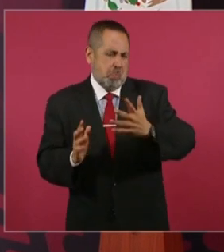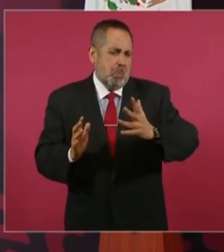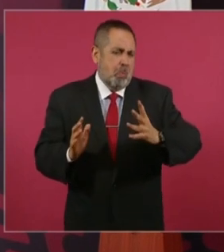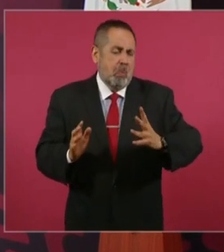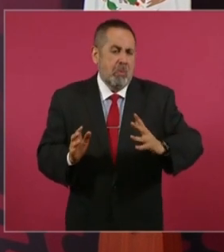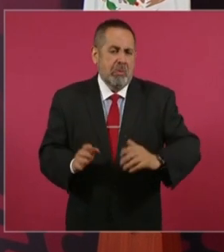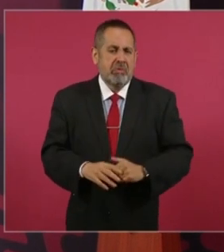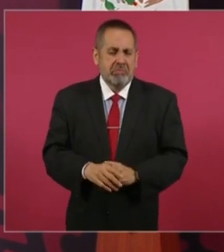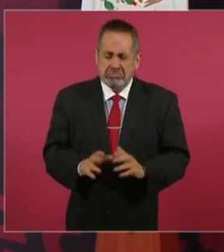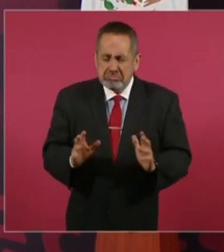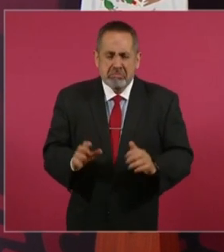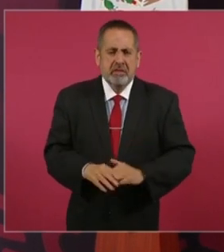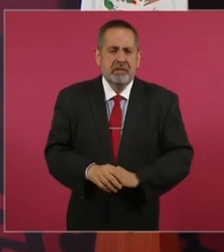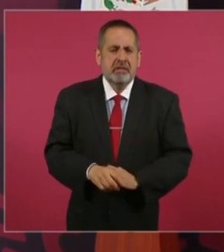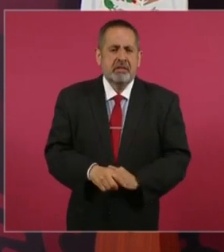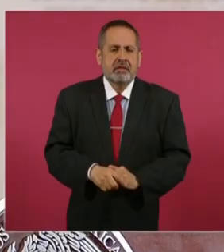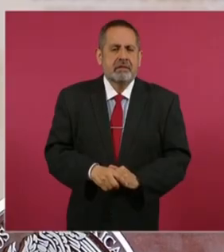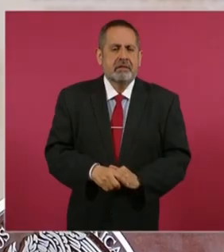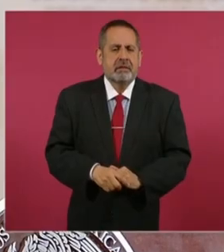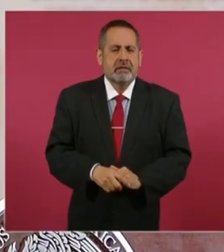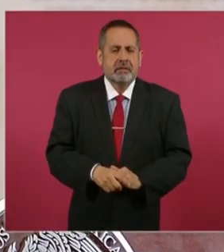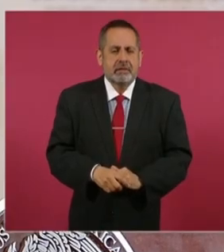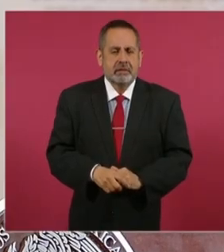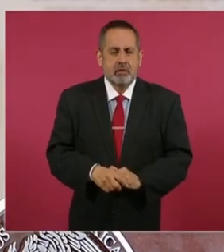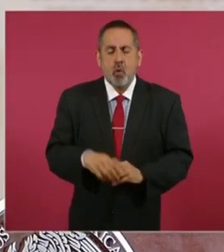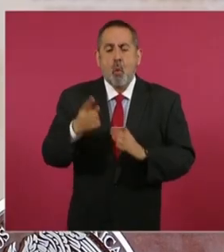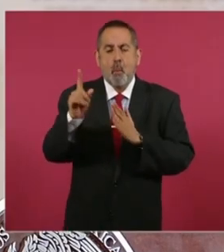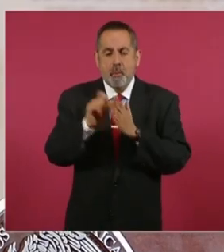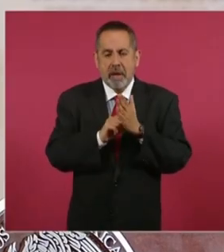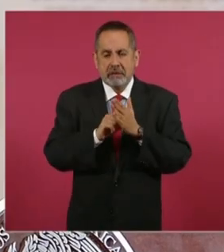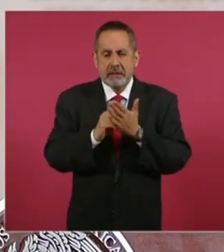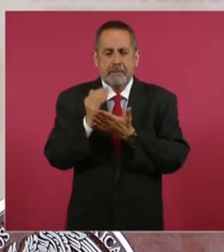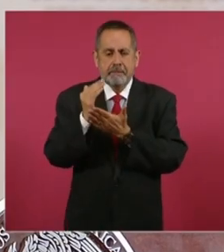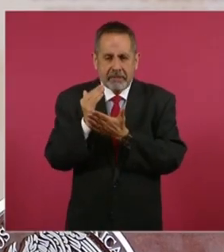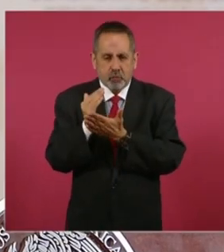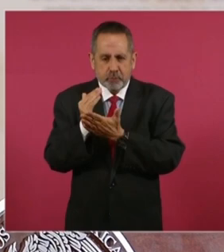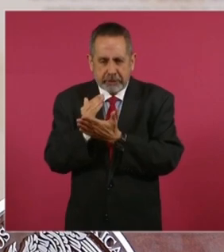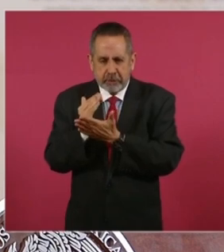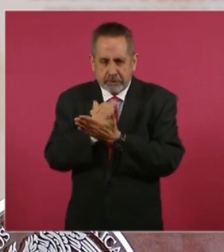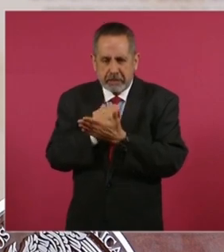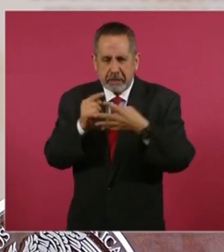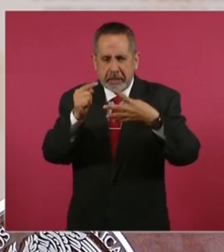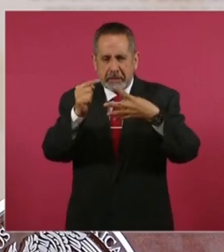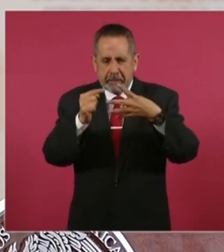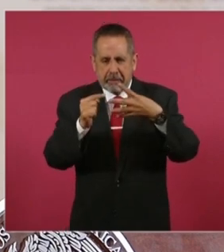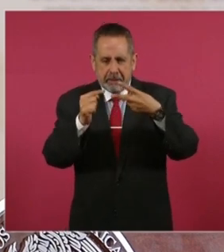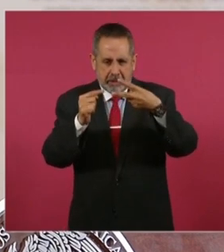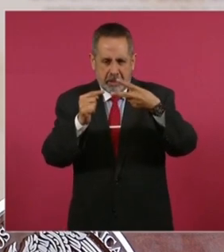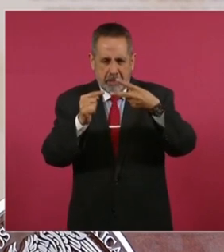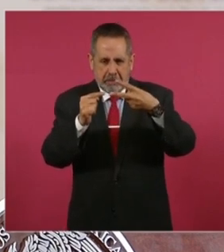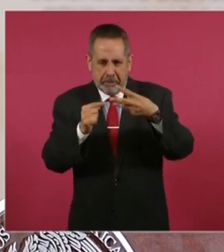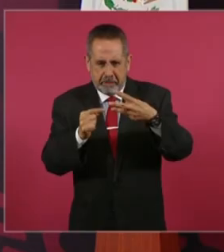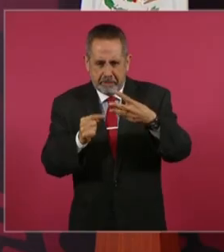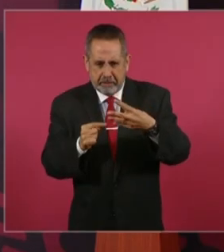¿no? por mes son 20